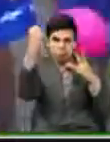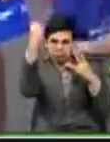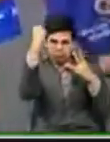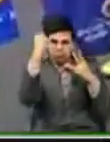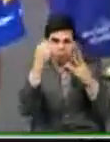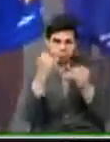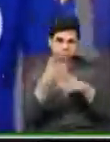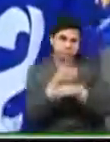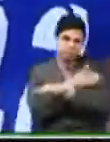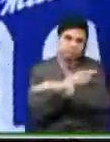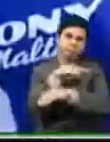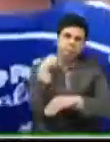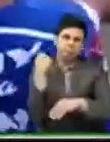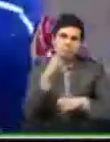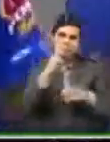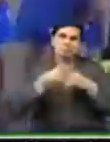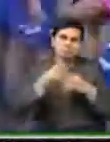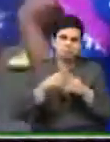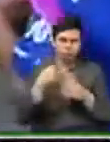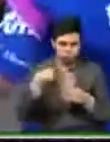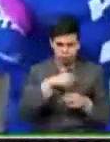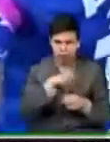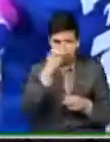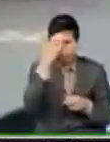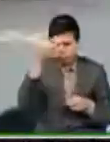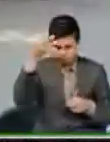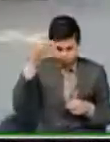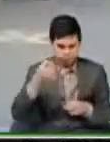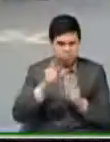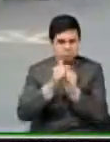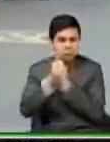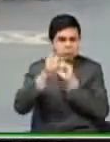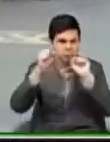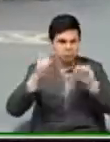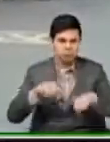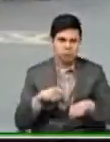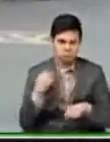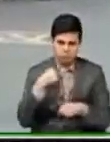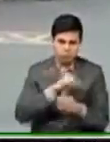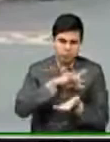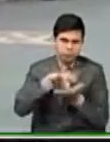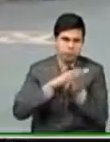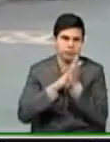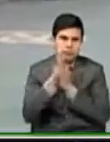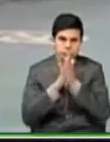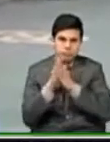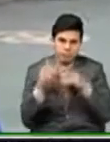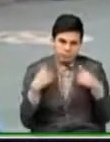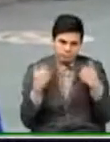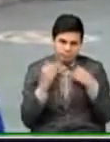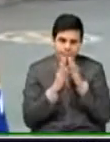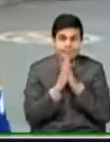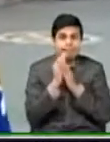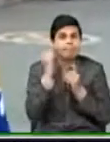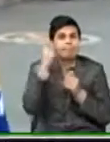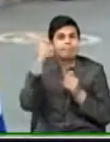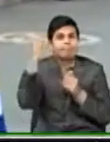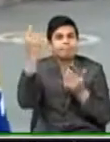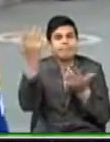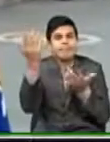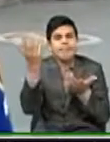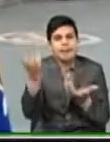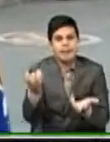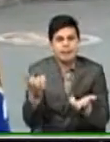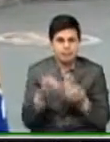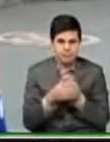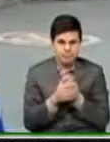de las caídas, mantienen la fe para clasificar. Vinimos a participar con muchas ilusiones, con muchos deseos, aspiraciones.